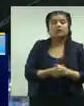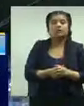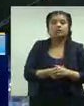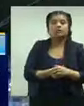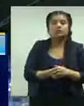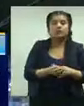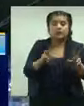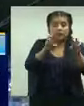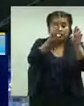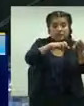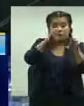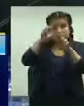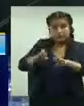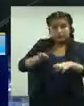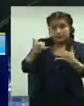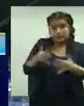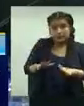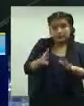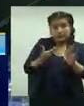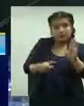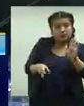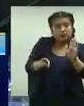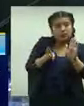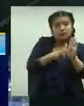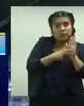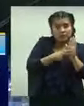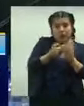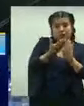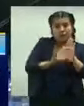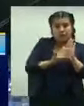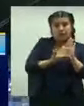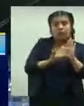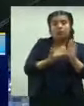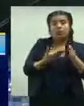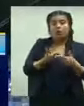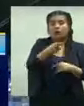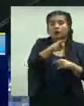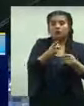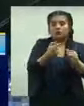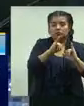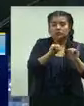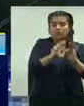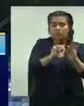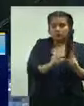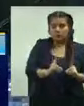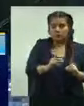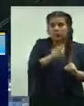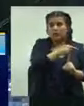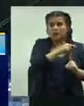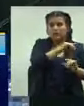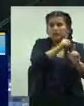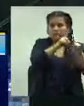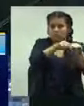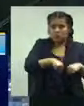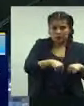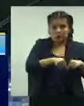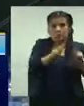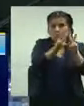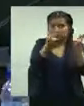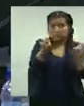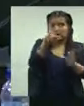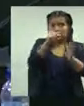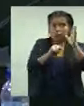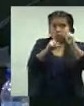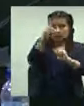las personas que han sido nombradas como juntas, han votado los eventos de cotización y por eso es que en algún momento